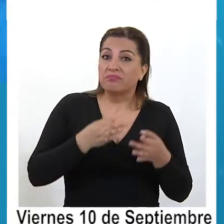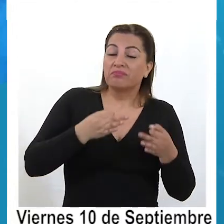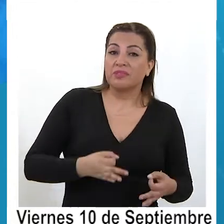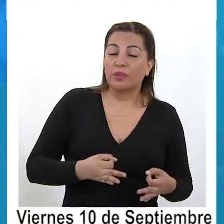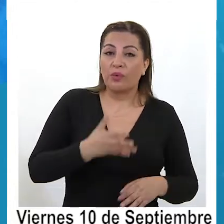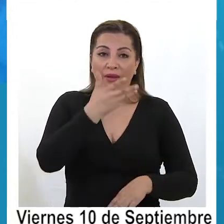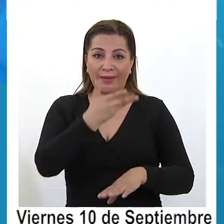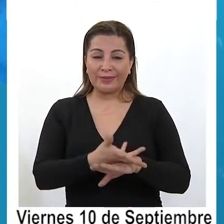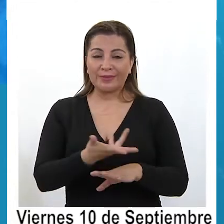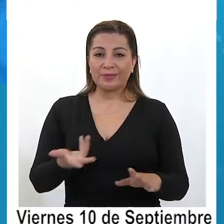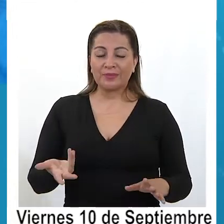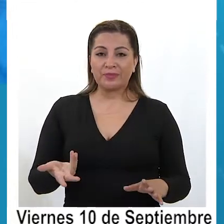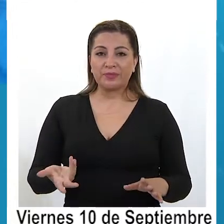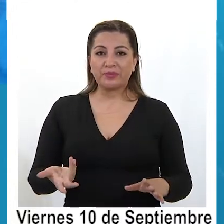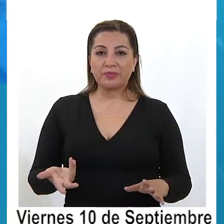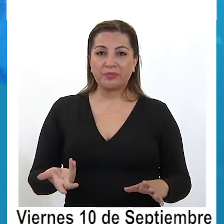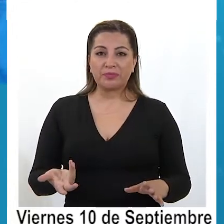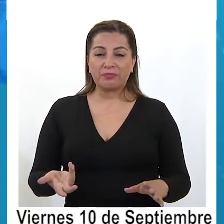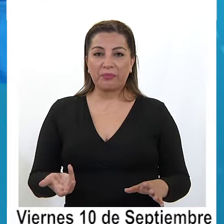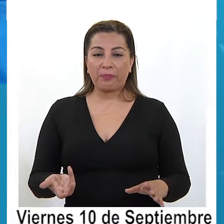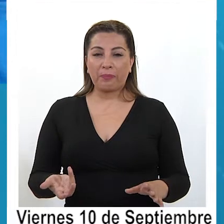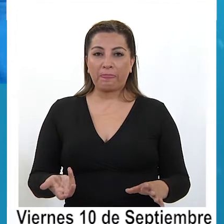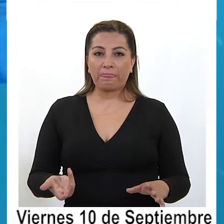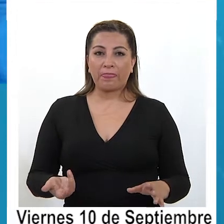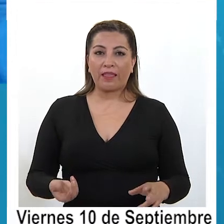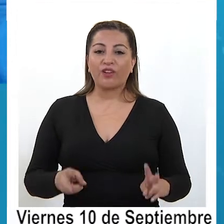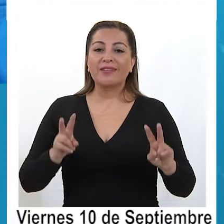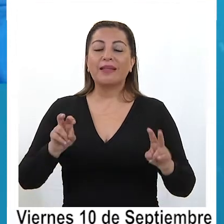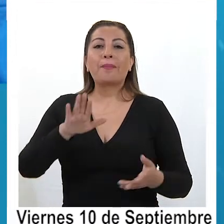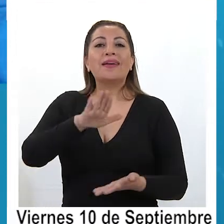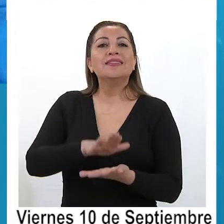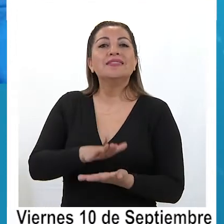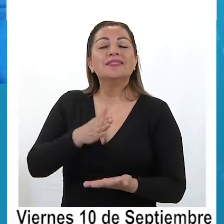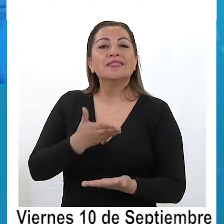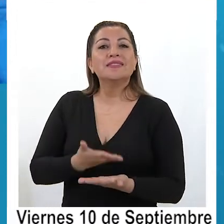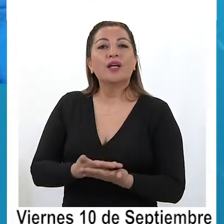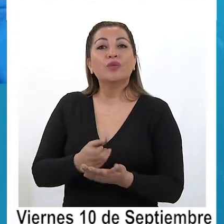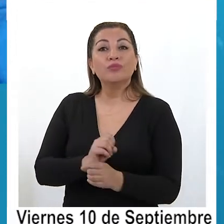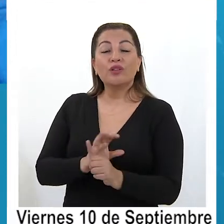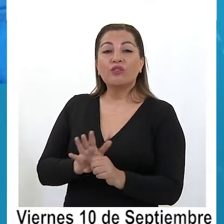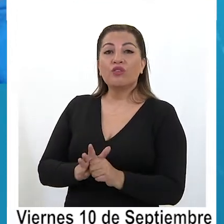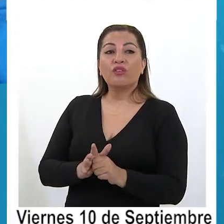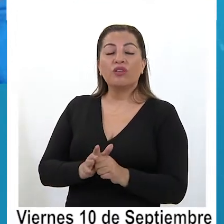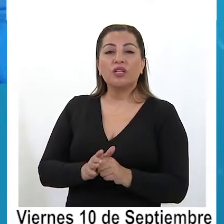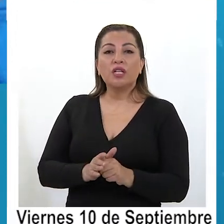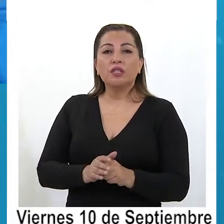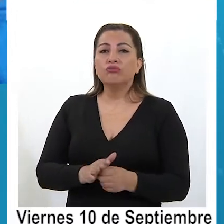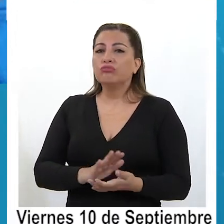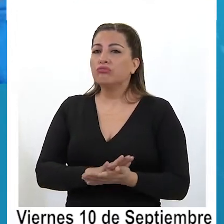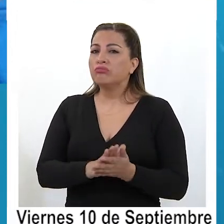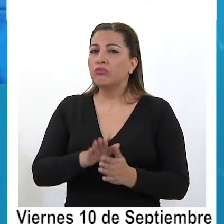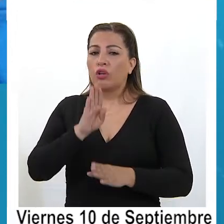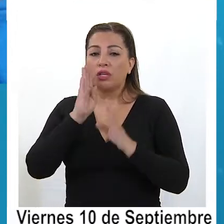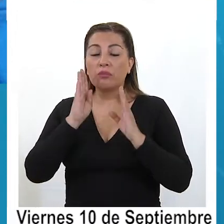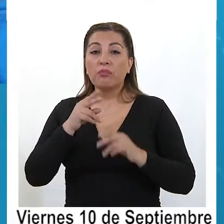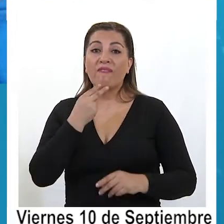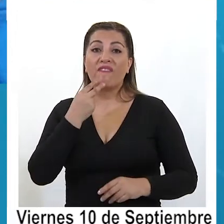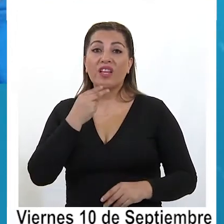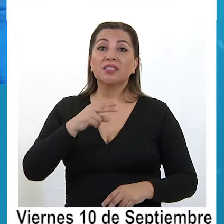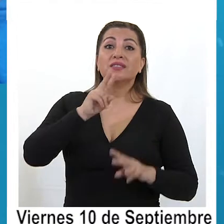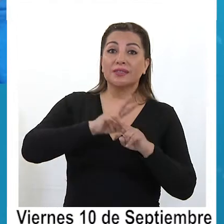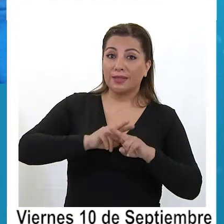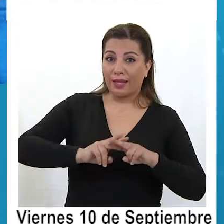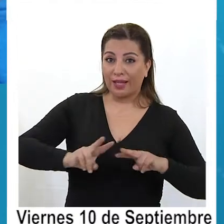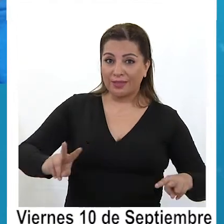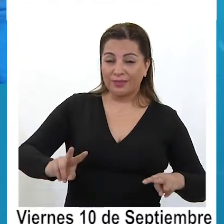que brinda, sobre todo con las últimas medidas sanitarias, una garantía de sanitaria que a ellos les permite estar más tranquilos,